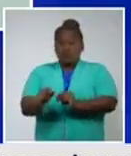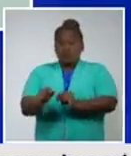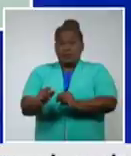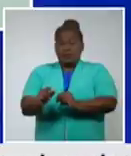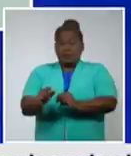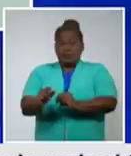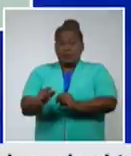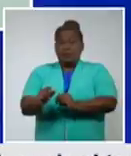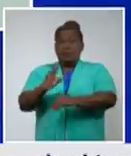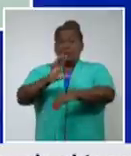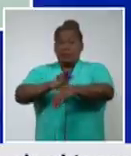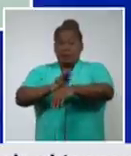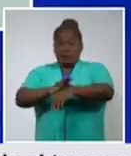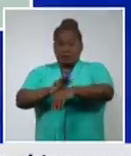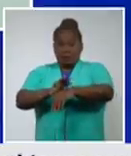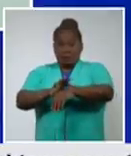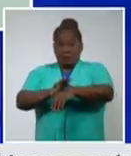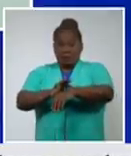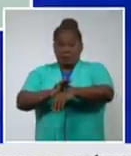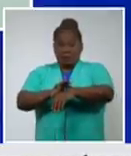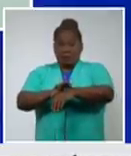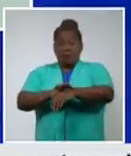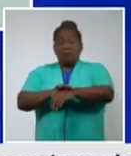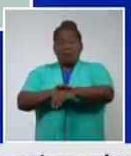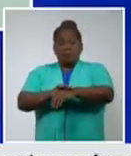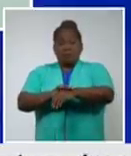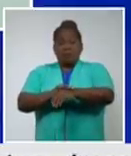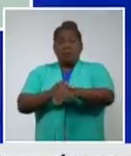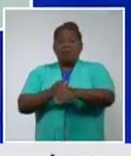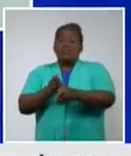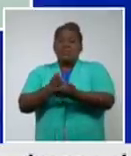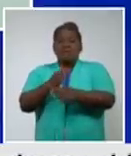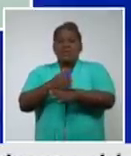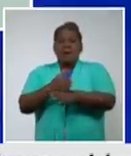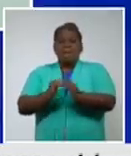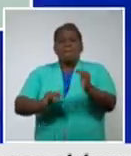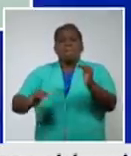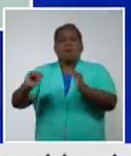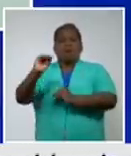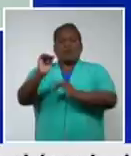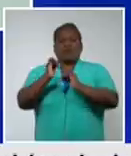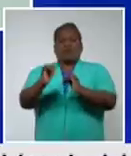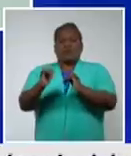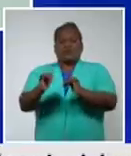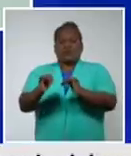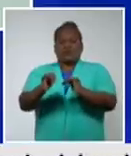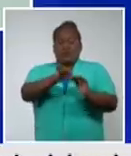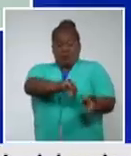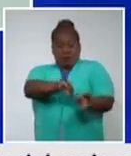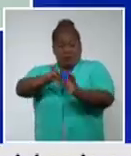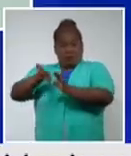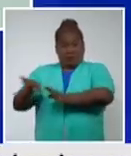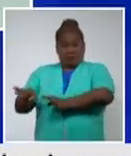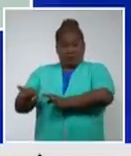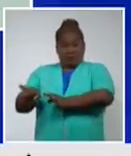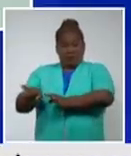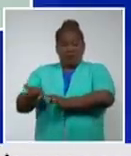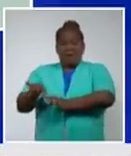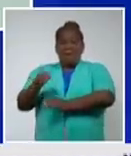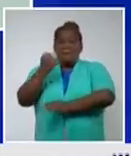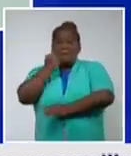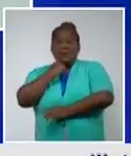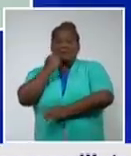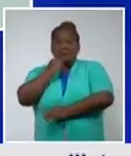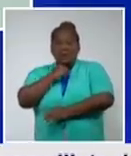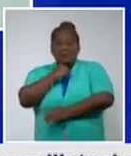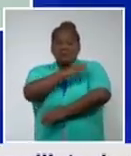se mantienen como los de mayor reporte. Por otro lado, los que más número de fallecidos